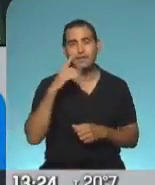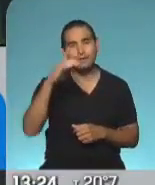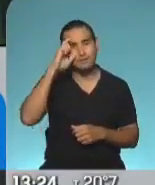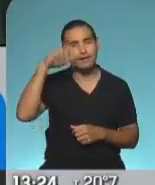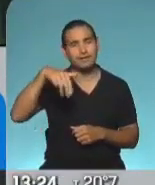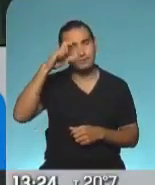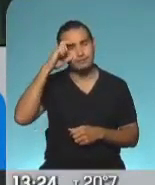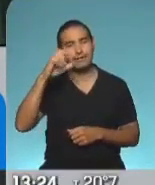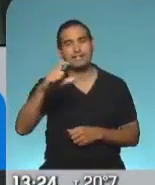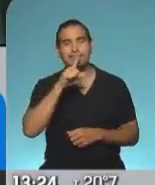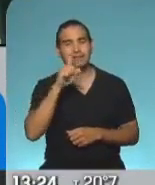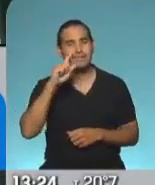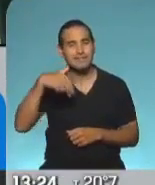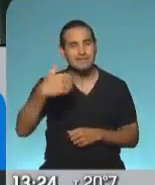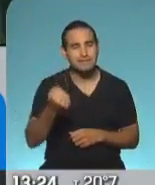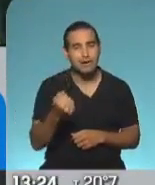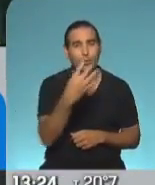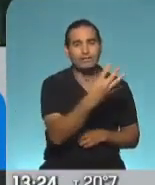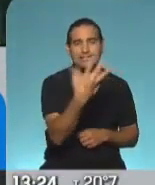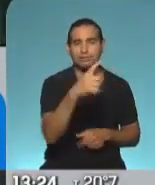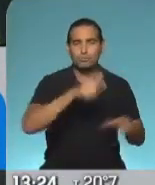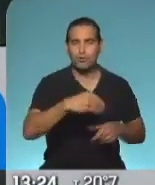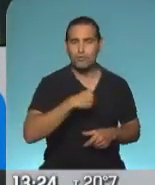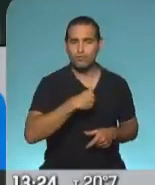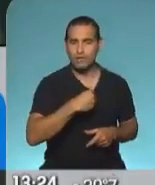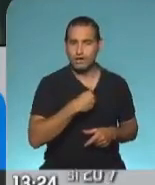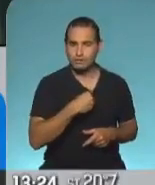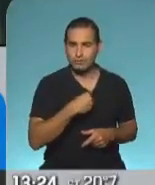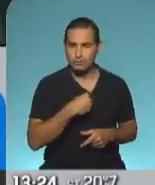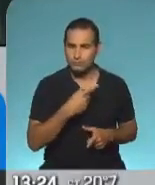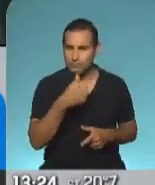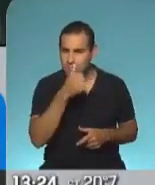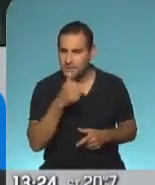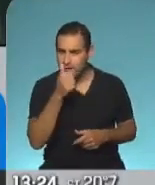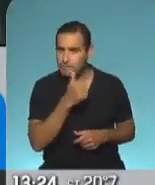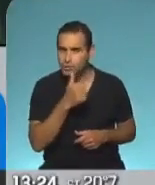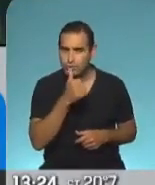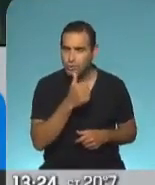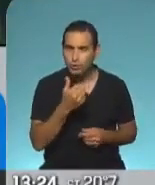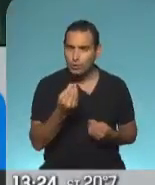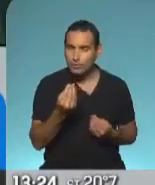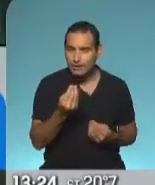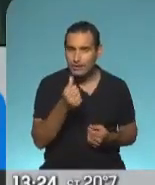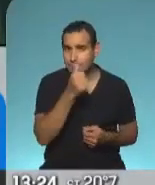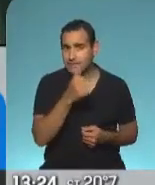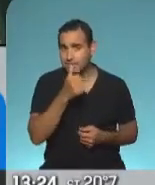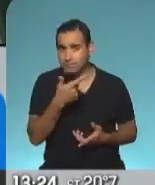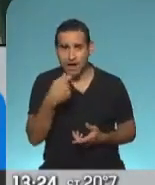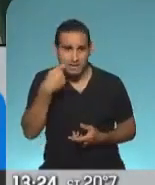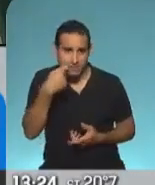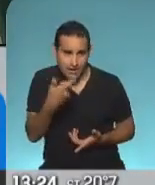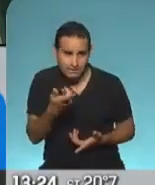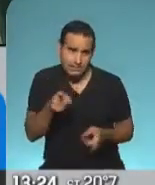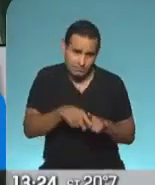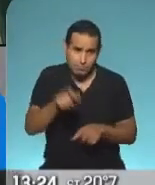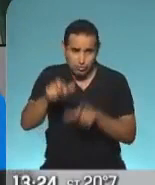en el CEMIC con 45 voluntarios. Corríjame usted, es una droga que se utiliza tanto en el ámbito veterinario como en lo humano,